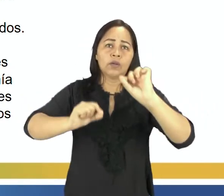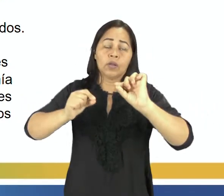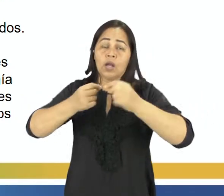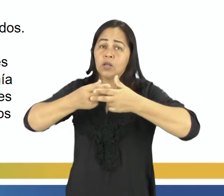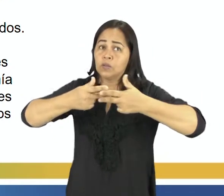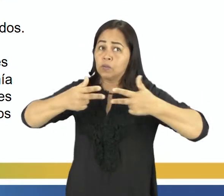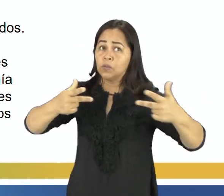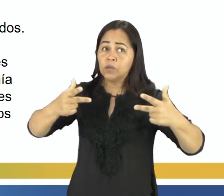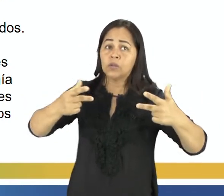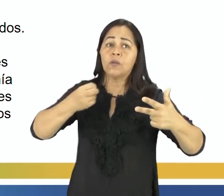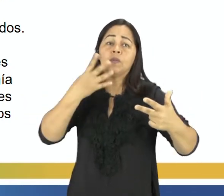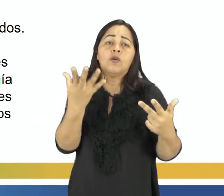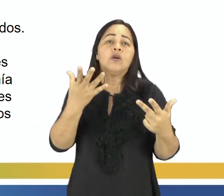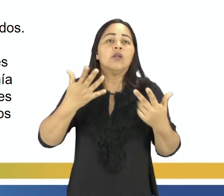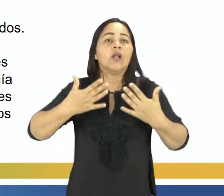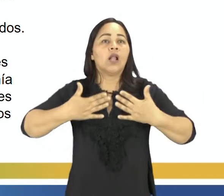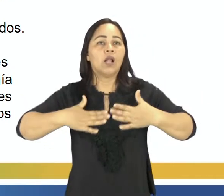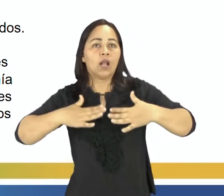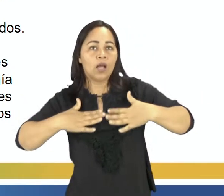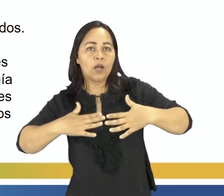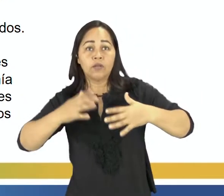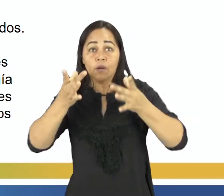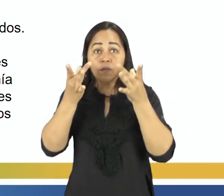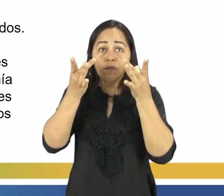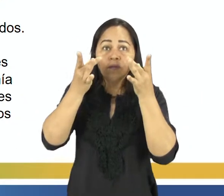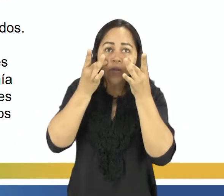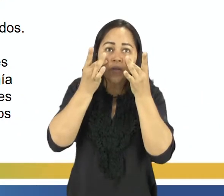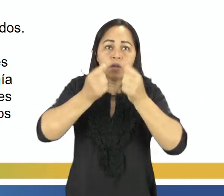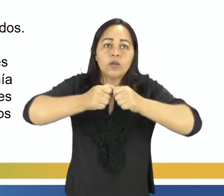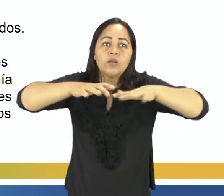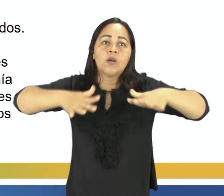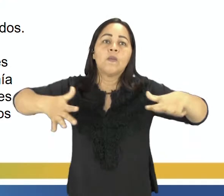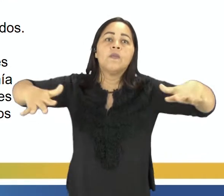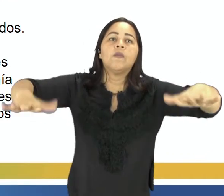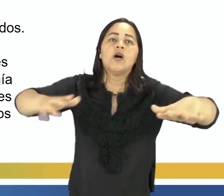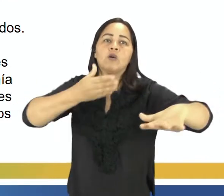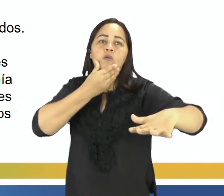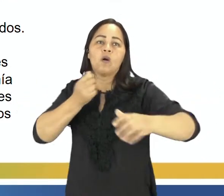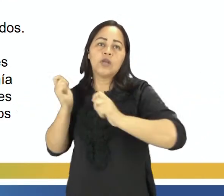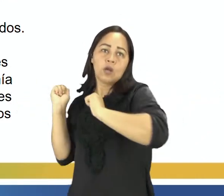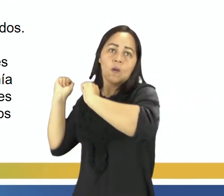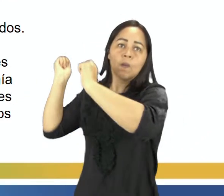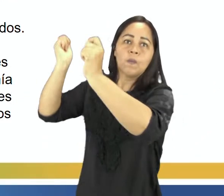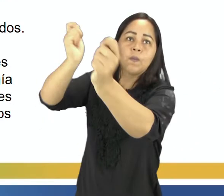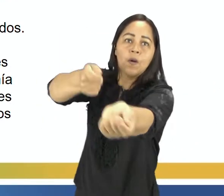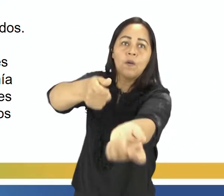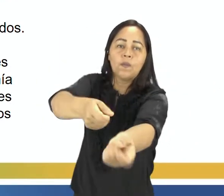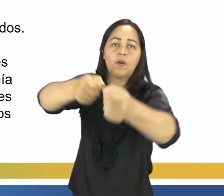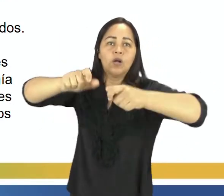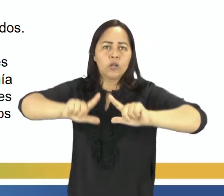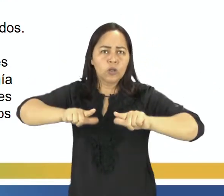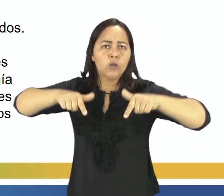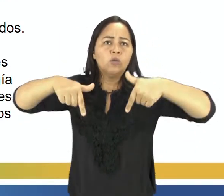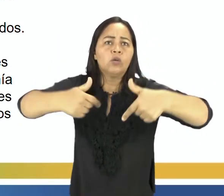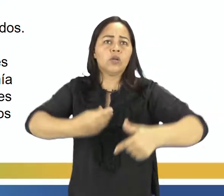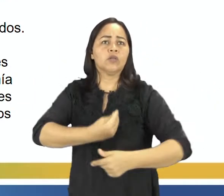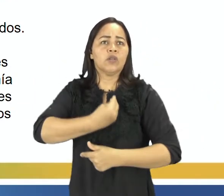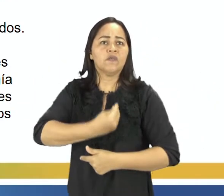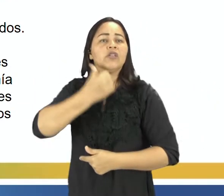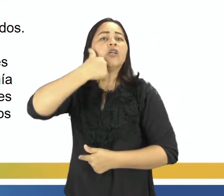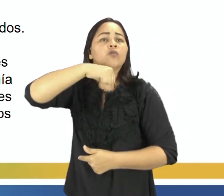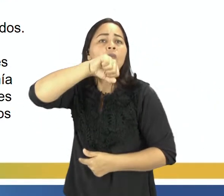olas. Estoy muy lejos de ese mar temido, del pescador que lucha por su vida y de su madre que lo espera